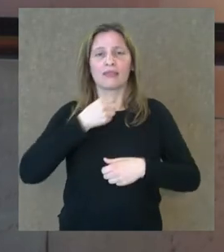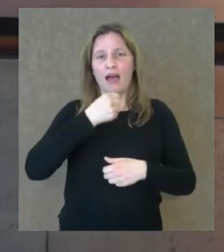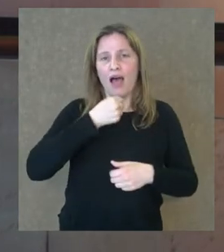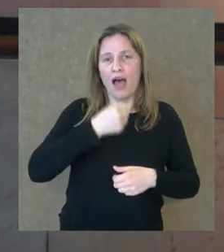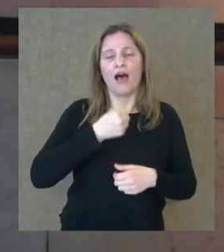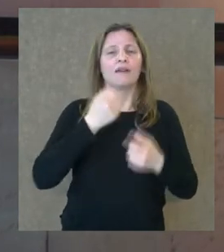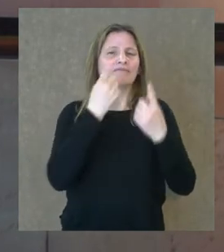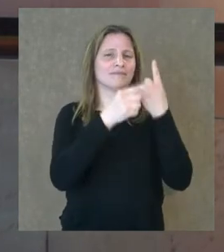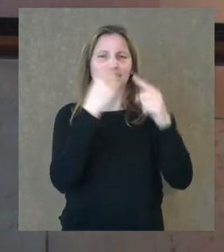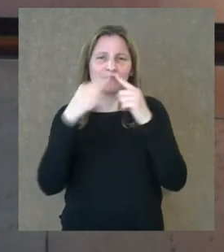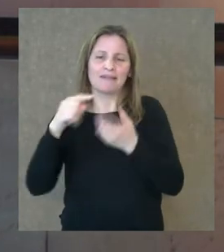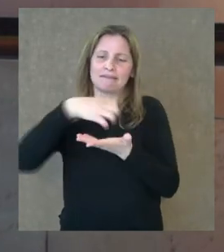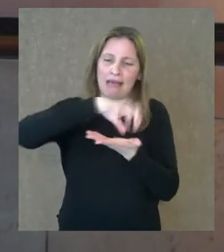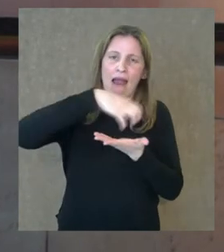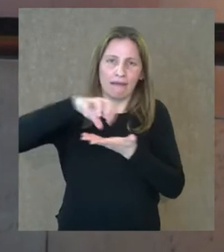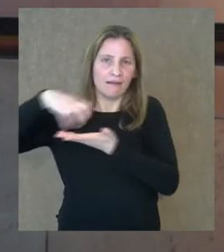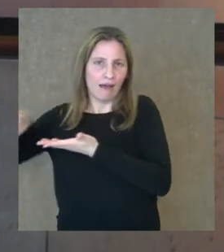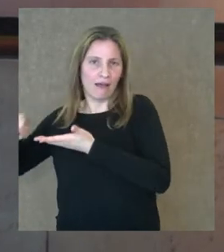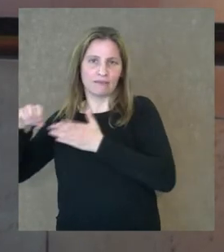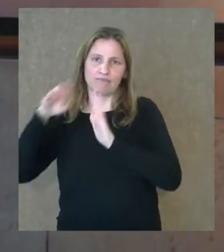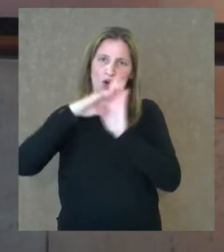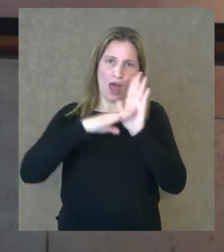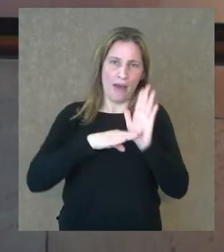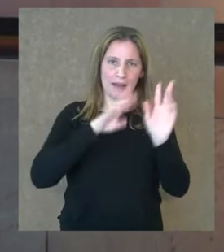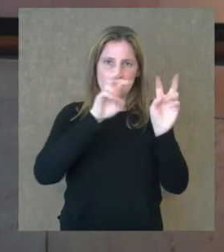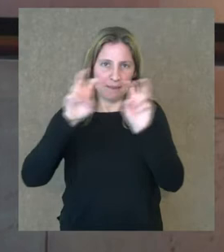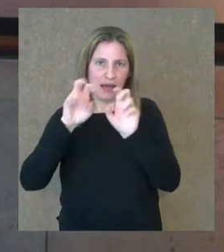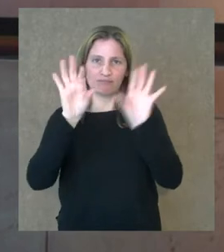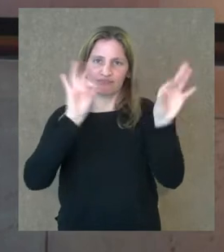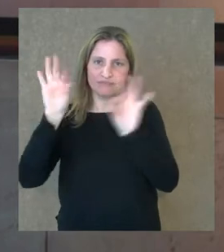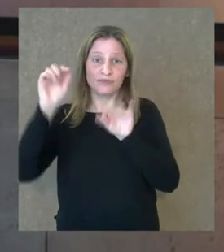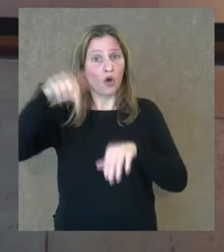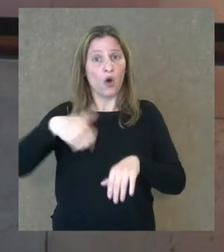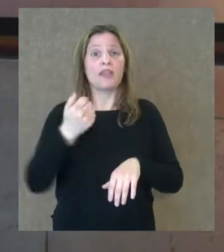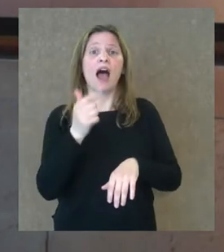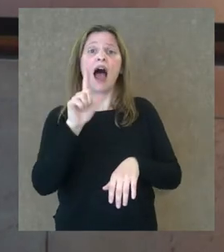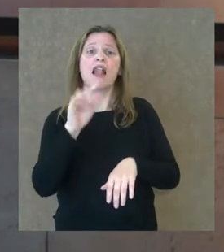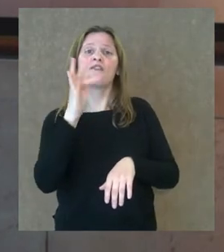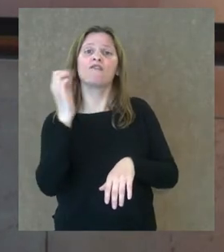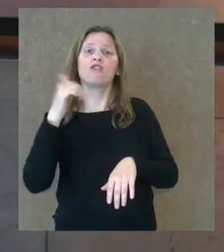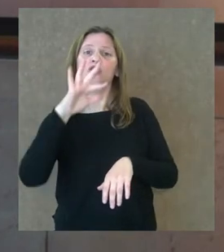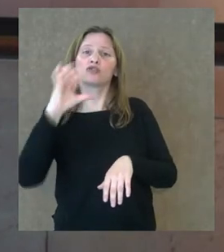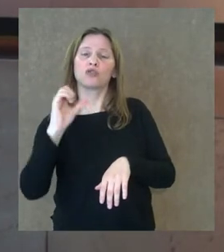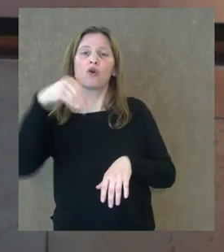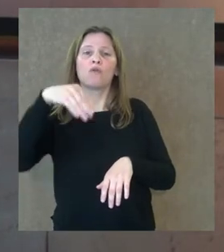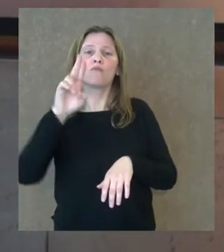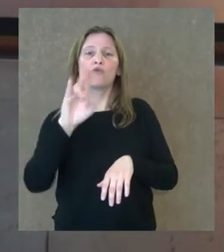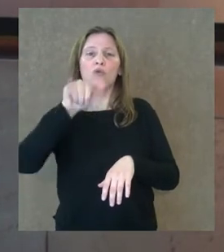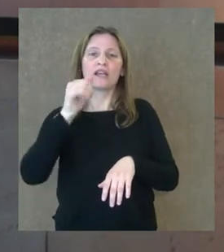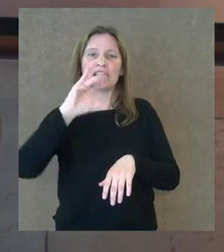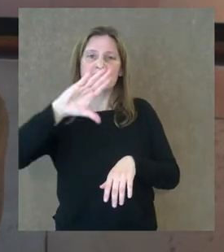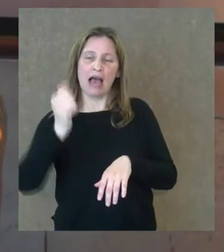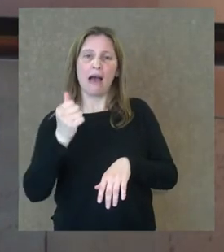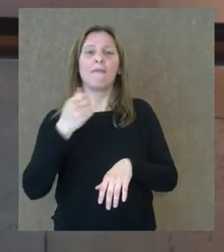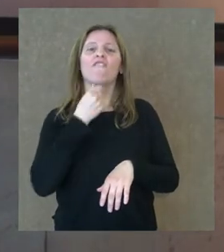cantar diferentes áreas de repertorio y hoy está con nosotros alfonso mujica mar y tono que va a ser